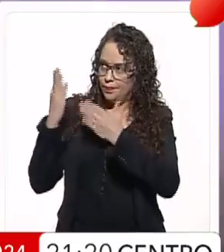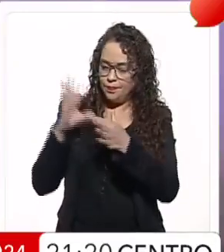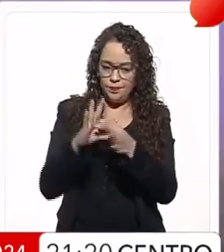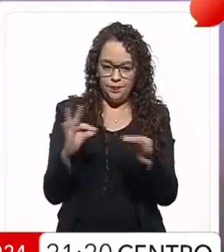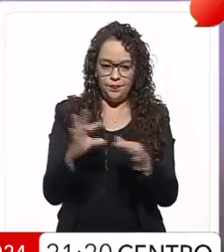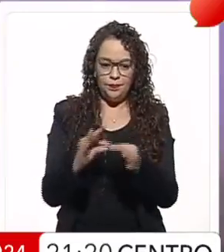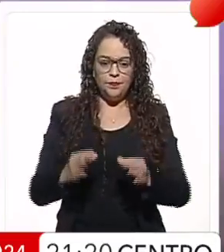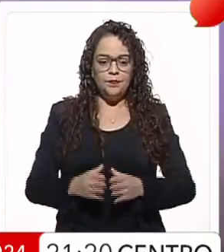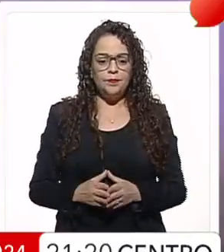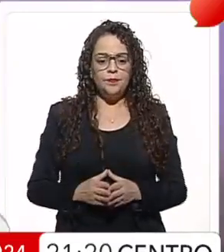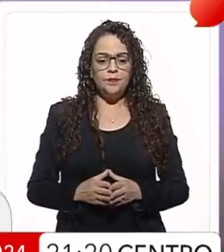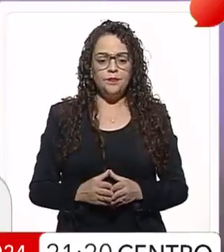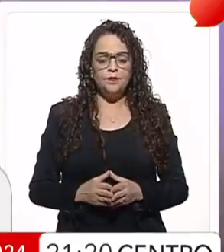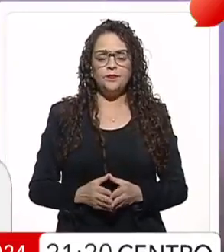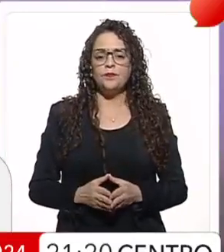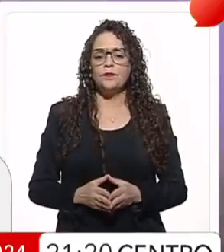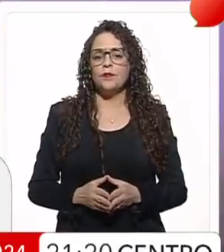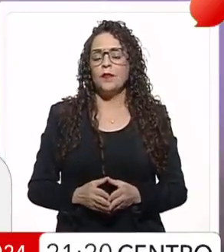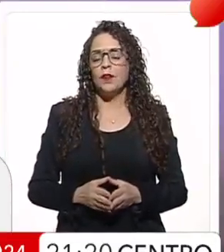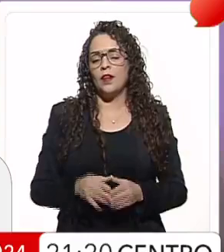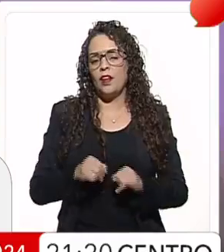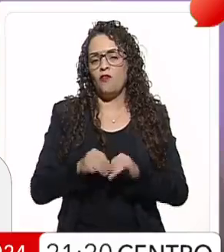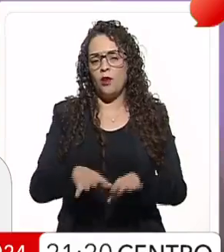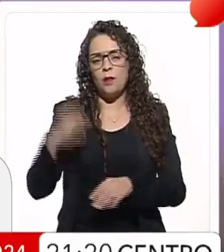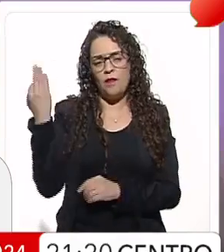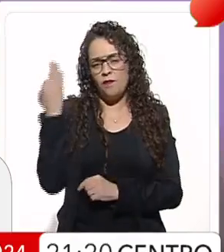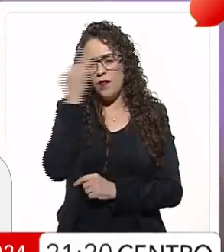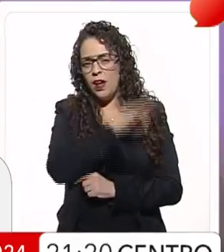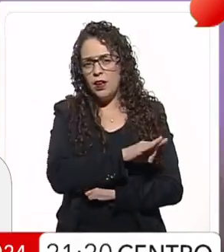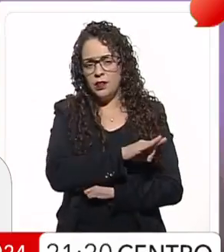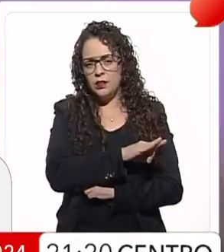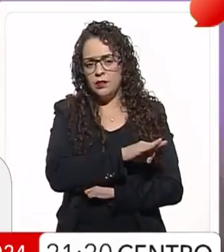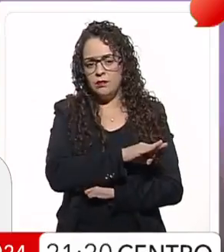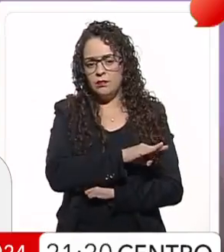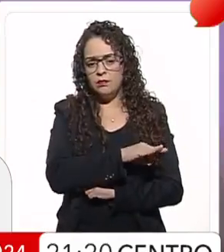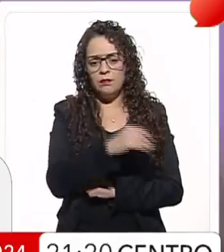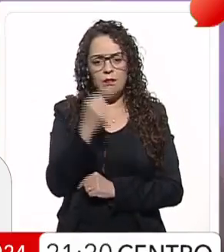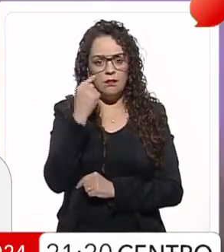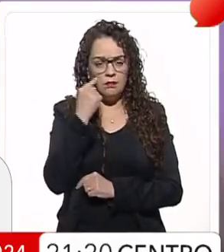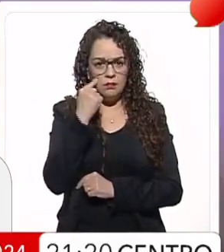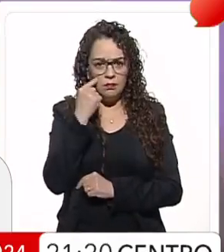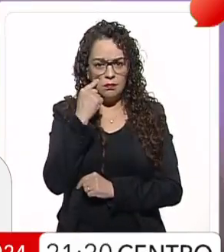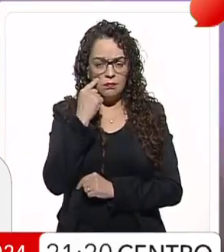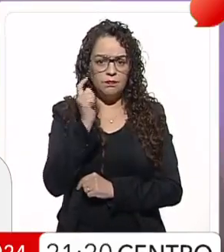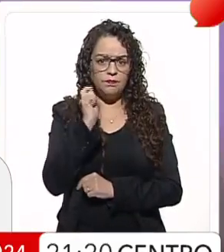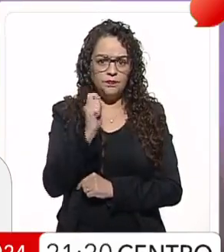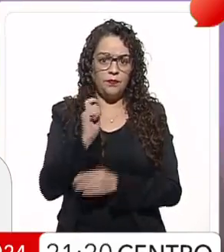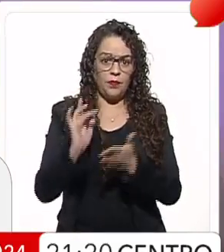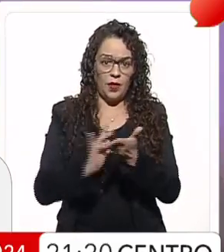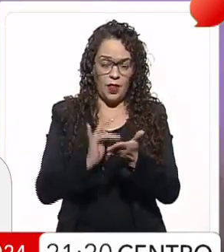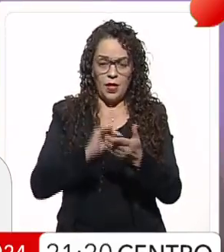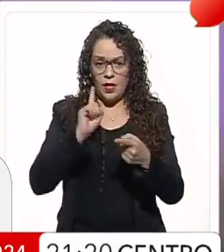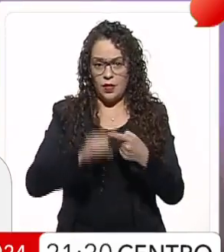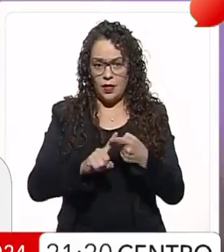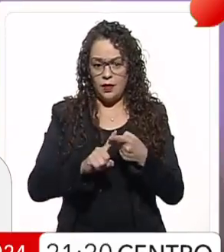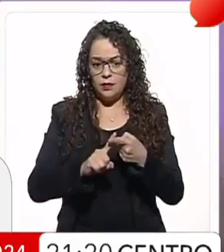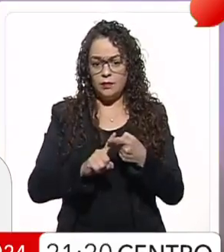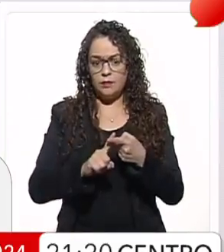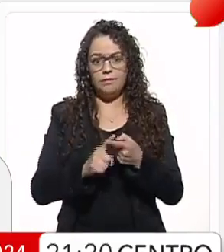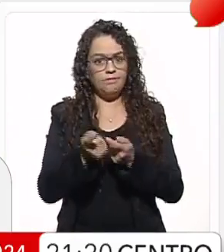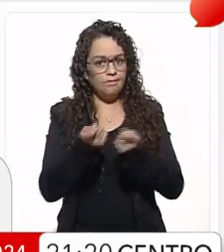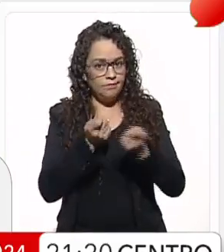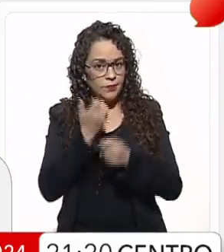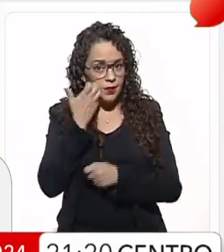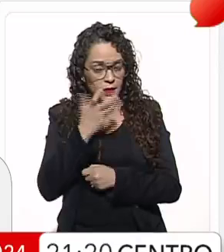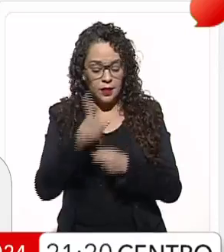Las campañas de desinformación normalmente son de triple capa, una capa digital, una capa mediática y una capa